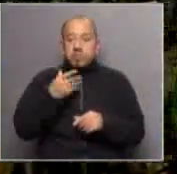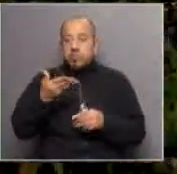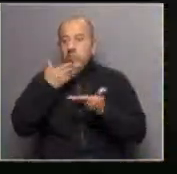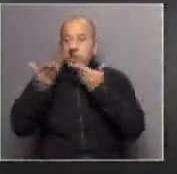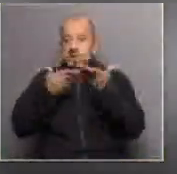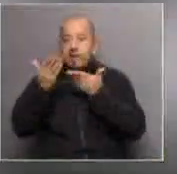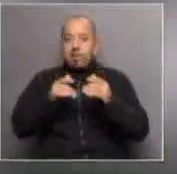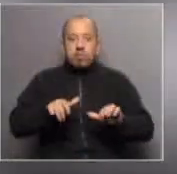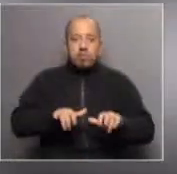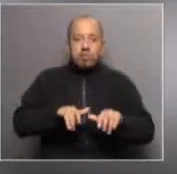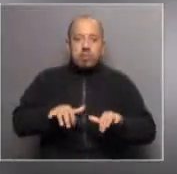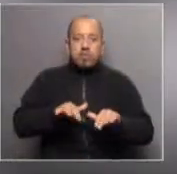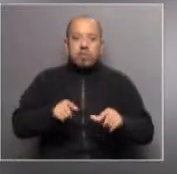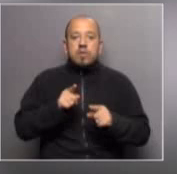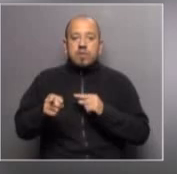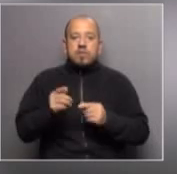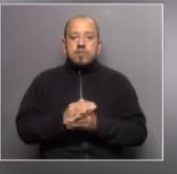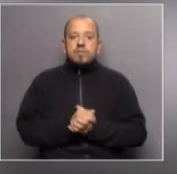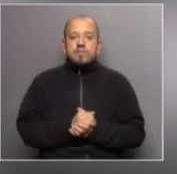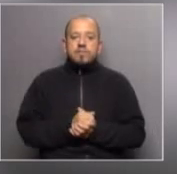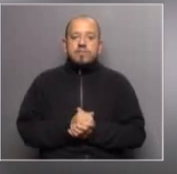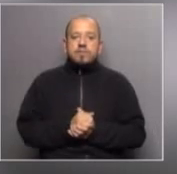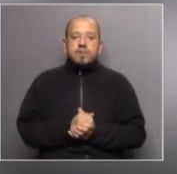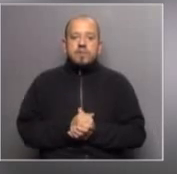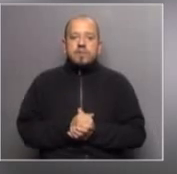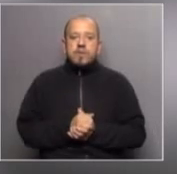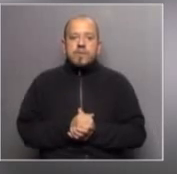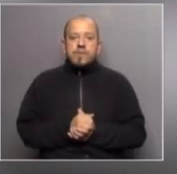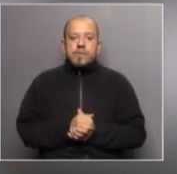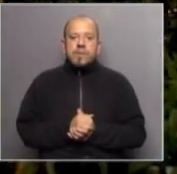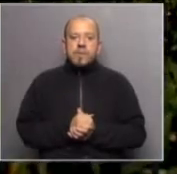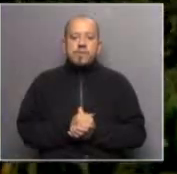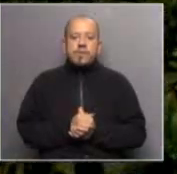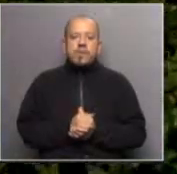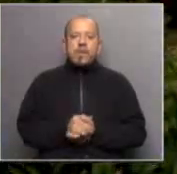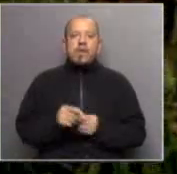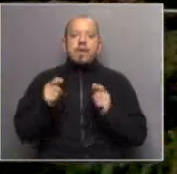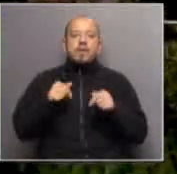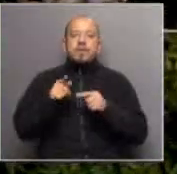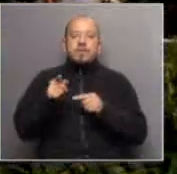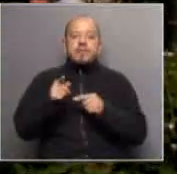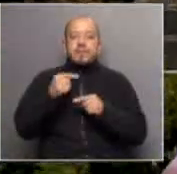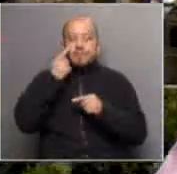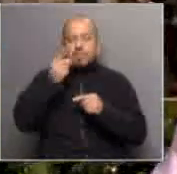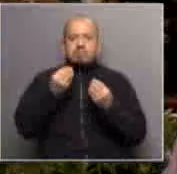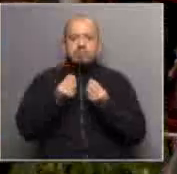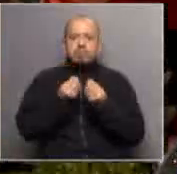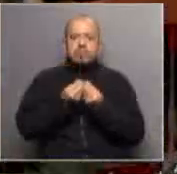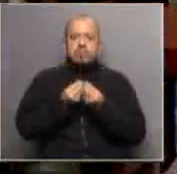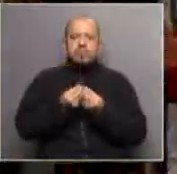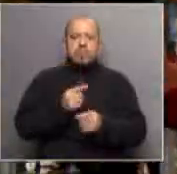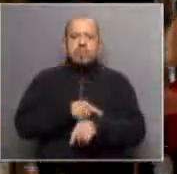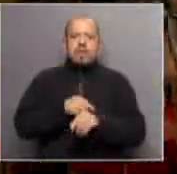tocaba. O sea, era un artista múltiple. Y bueno, acá aparentemente estaba totalmente lleno,